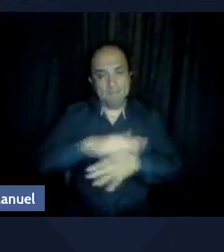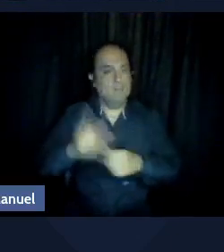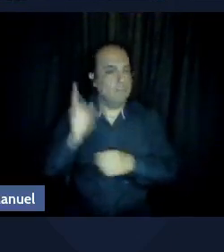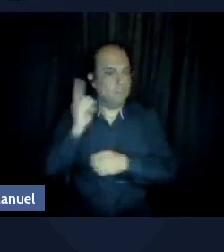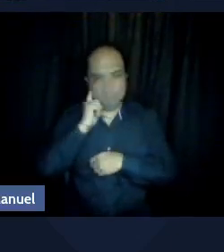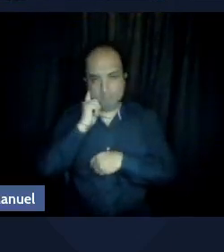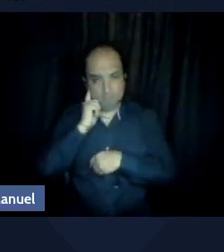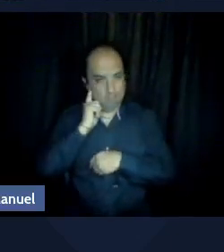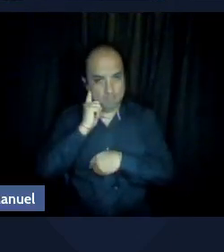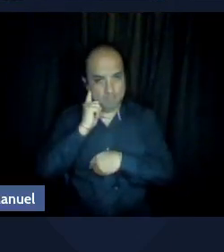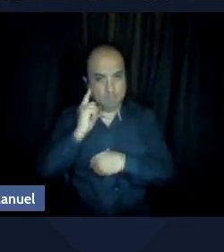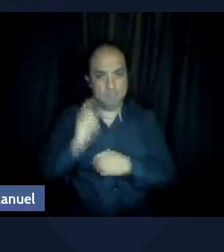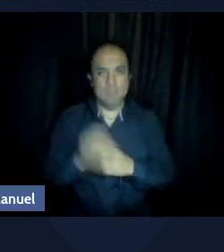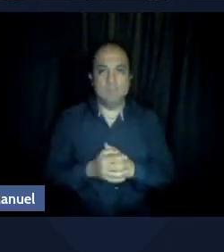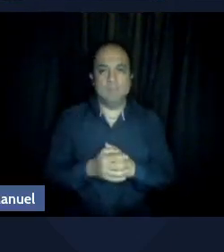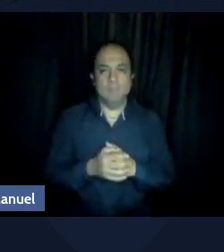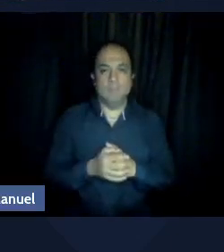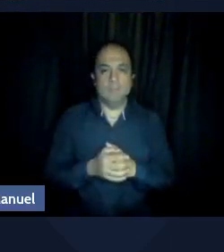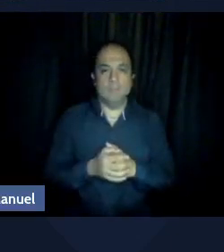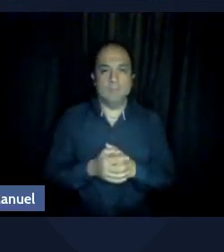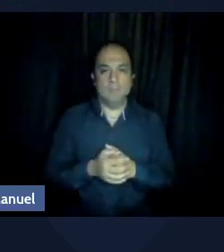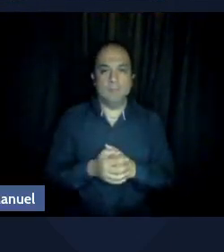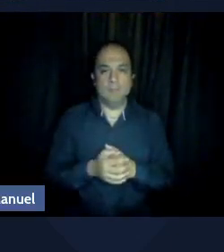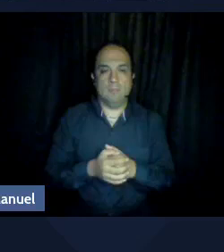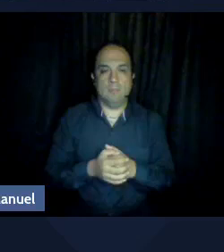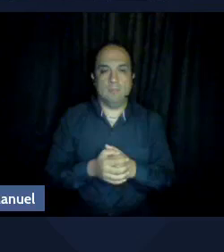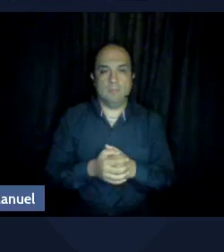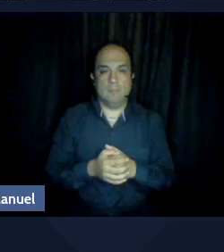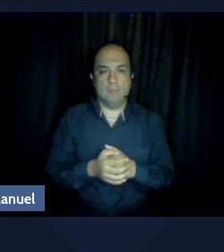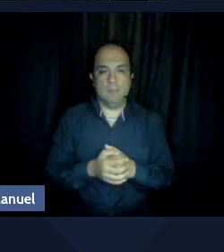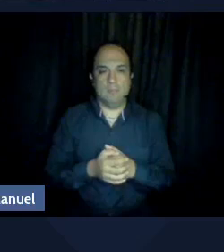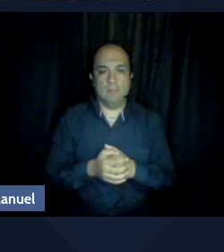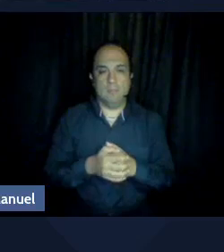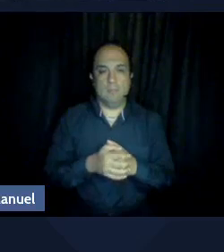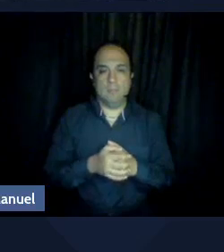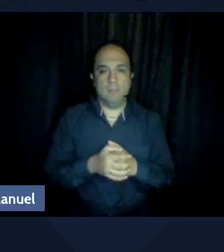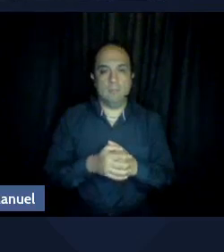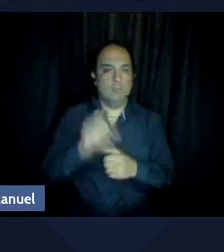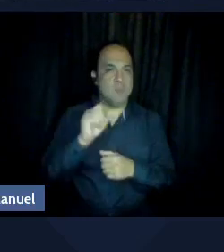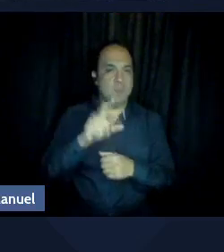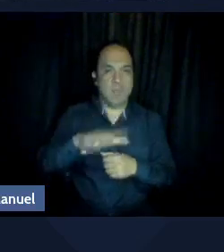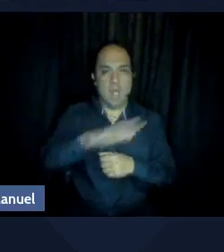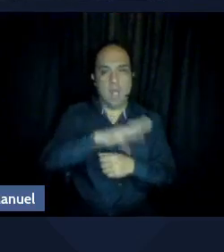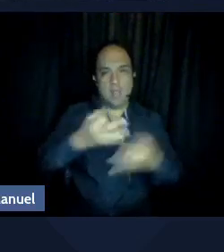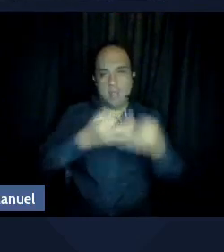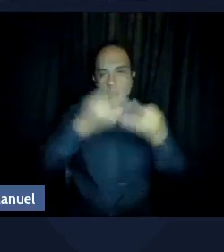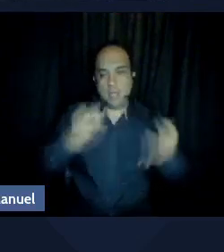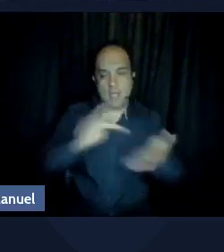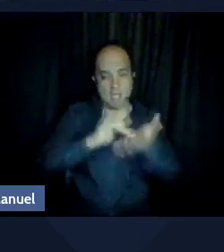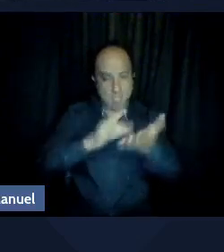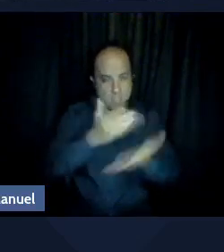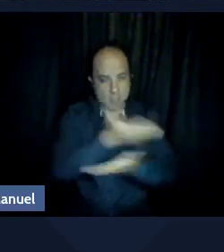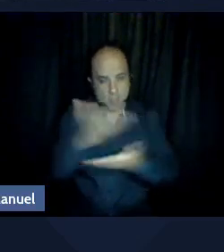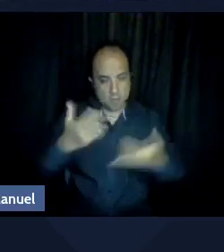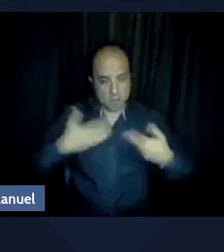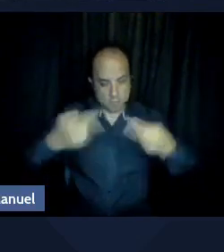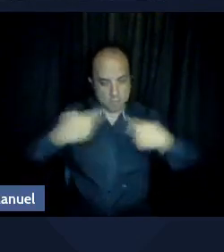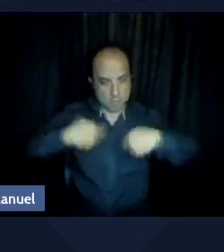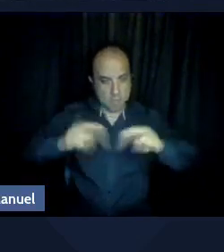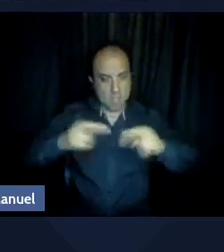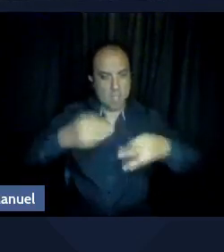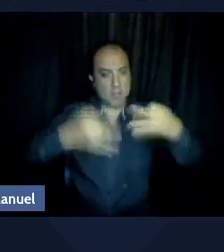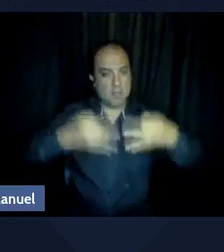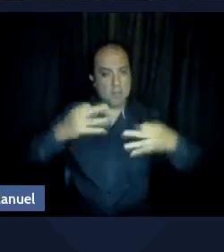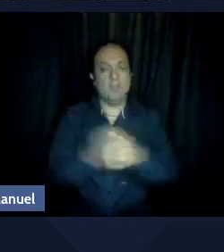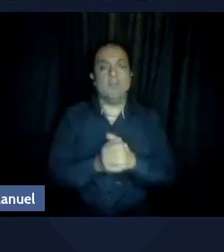Dirección General de Regularización Territorial. Gracias, gracias a nombre del Pleno. Y pues